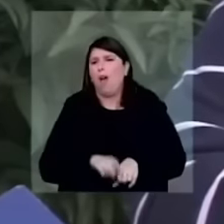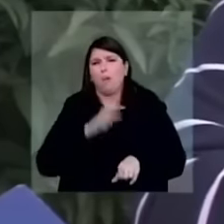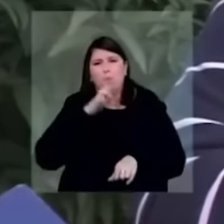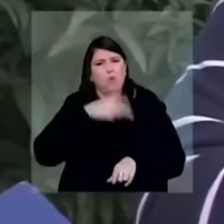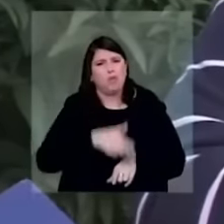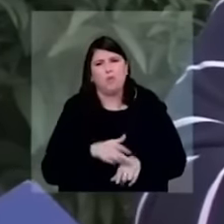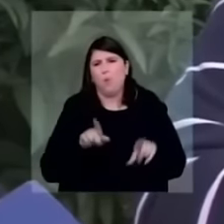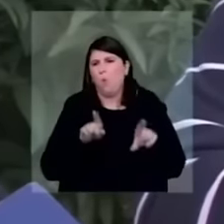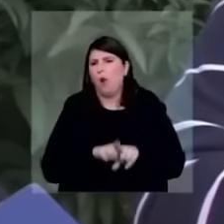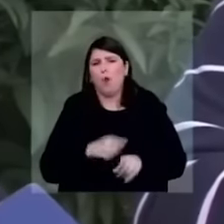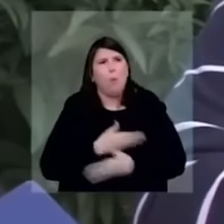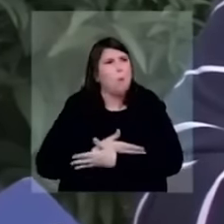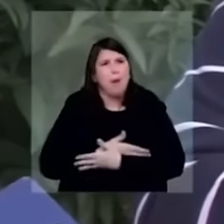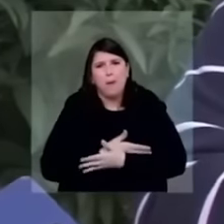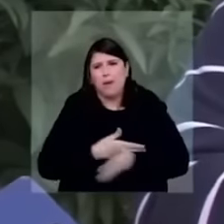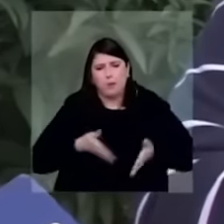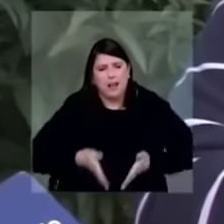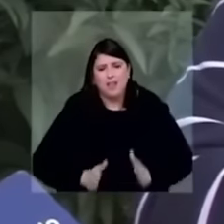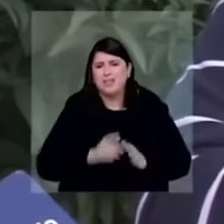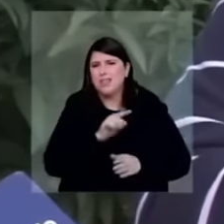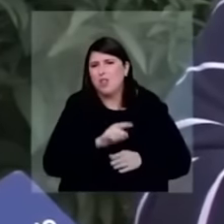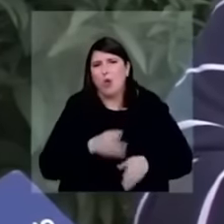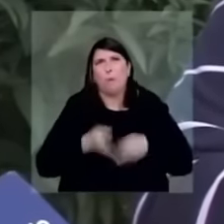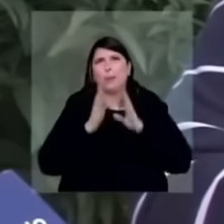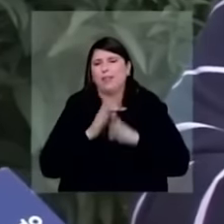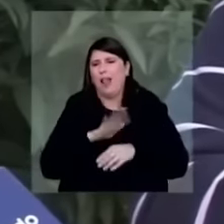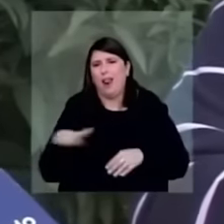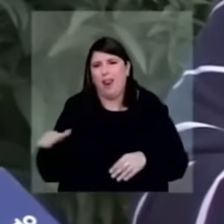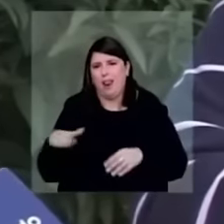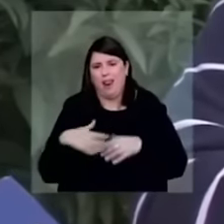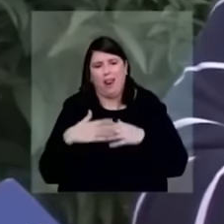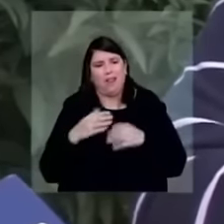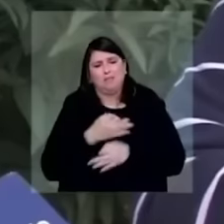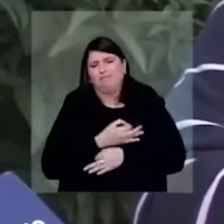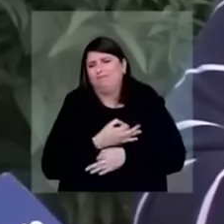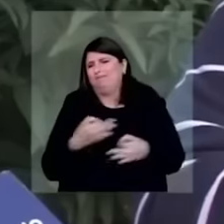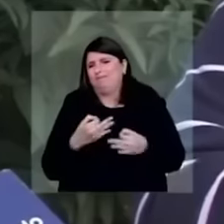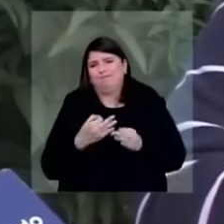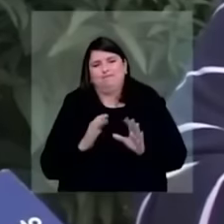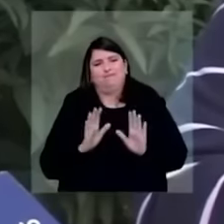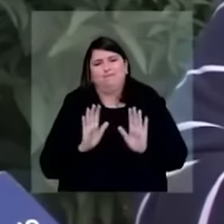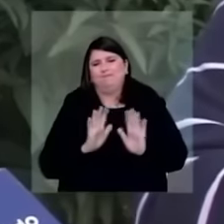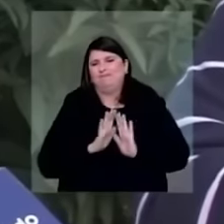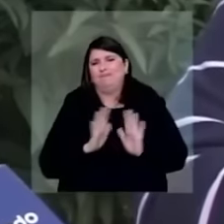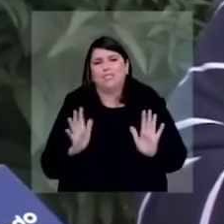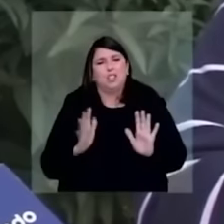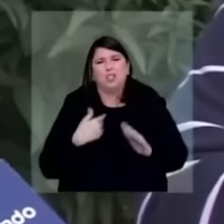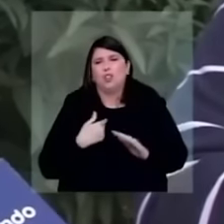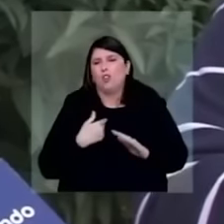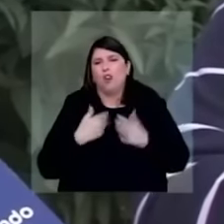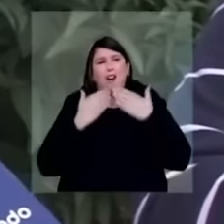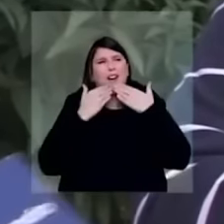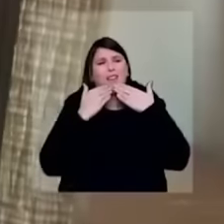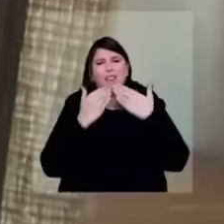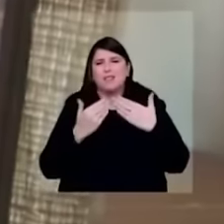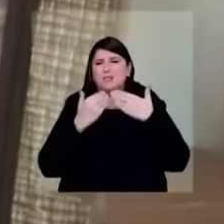si fuera un bebé nacido ahí, fueran de ellos. Es algo espectacular. No, no, como decirte, no, no tengo más palabras que